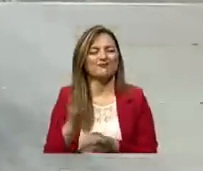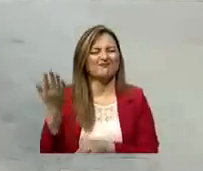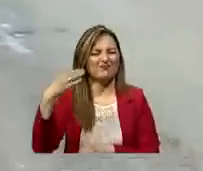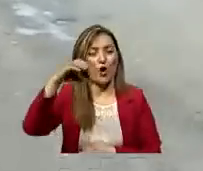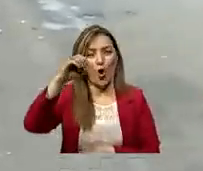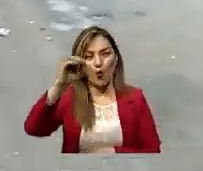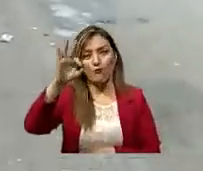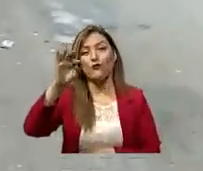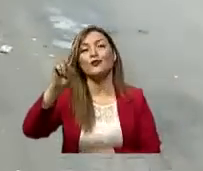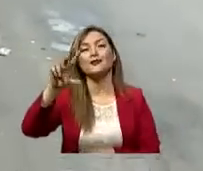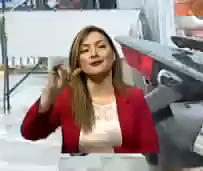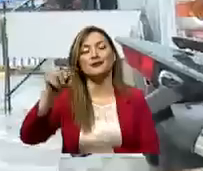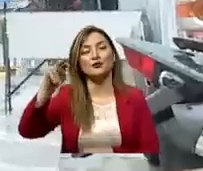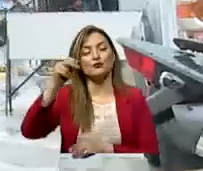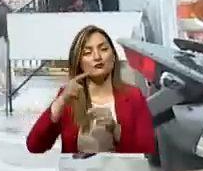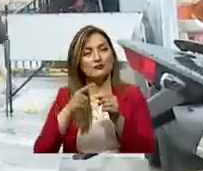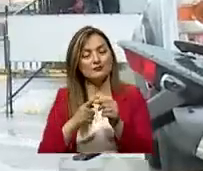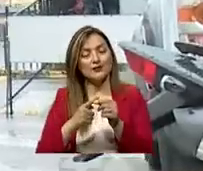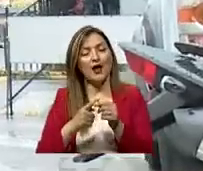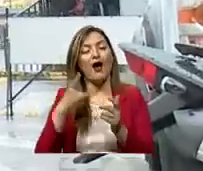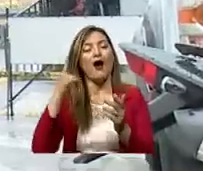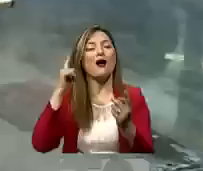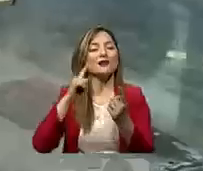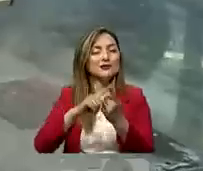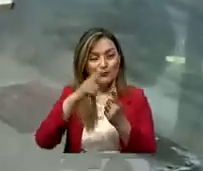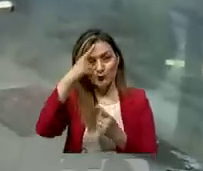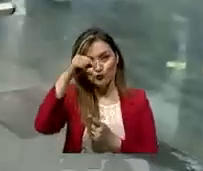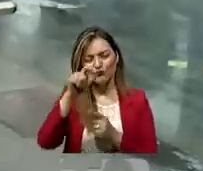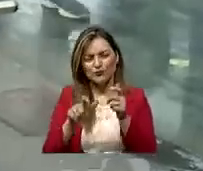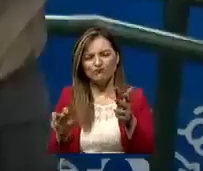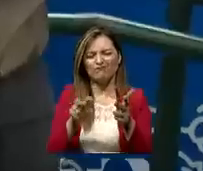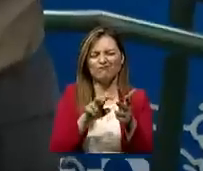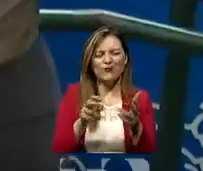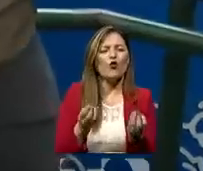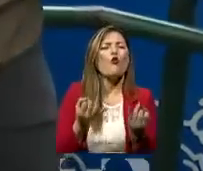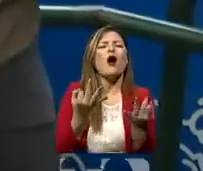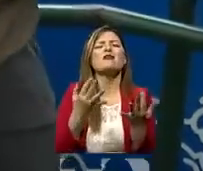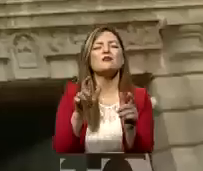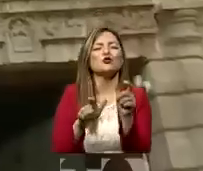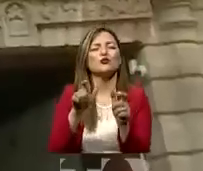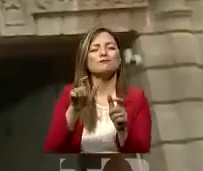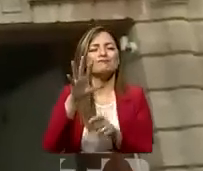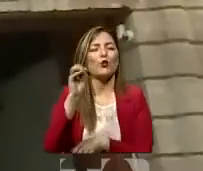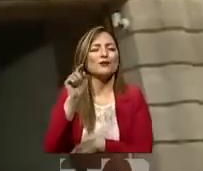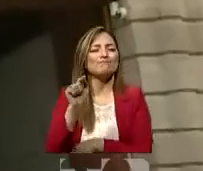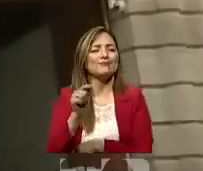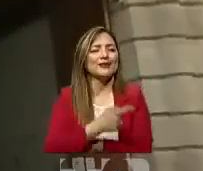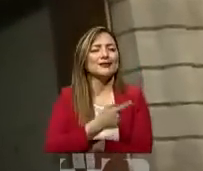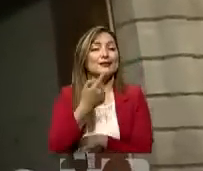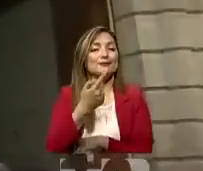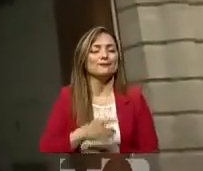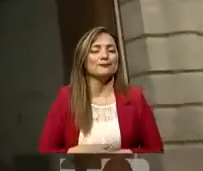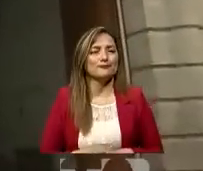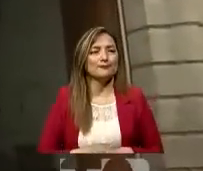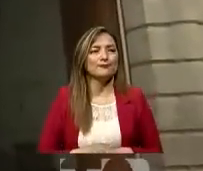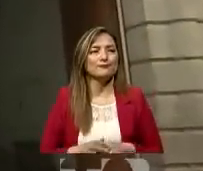Ofelia en el norte de Quito hasta la Marín en el casco colonial, transporta alrededor de 50.000 pasajeros al día. Solicitamos una